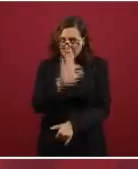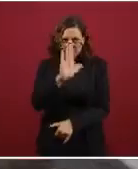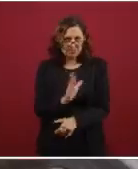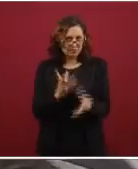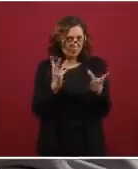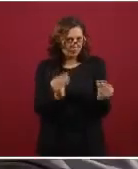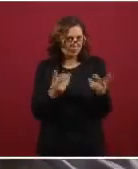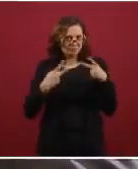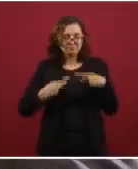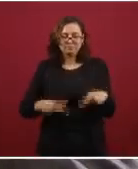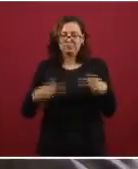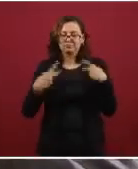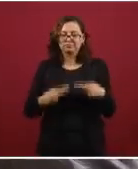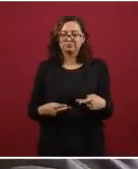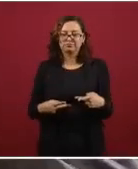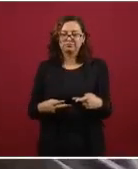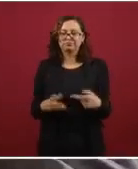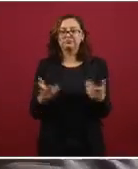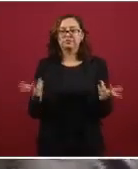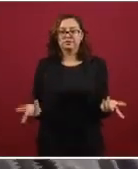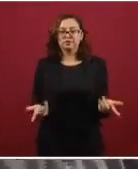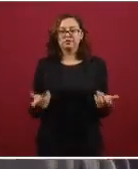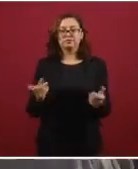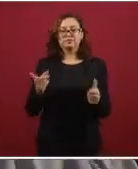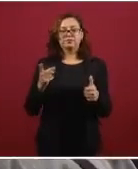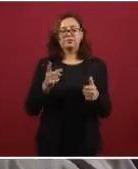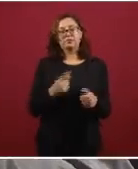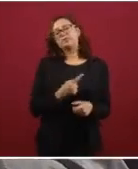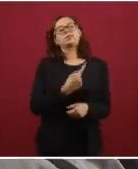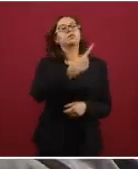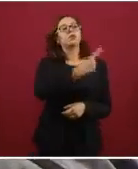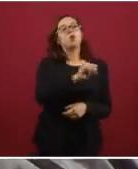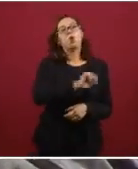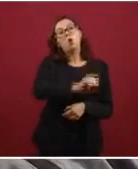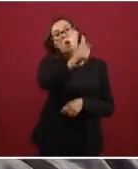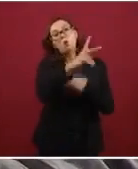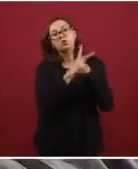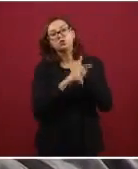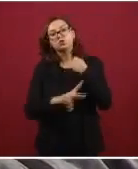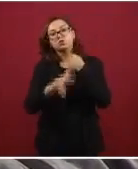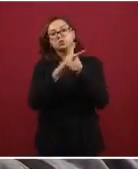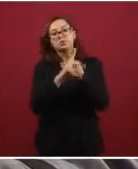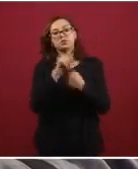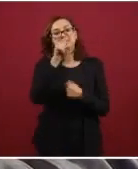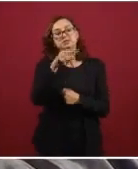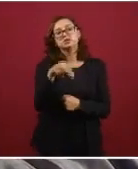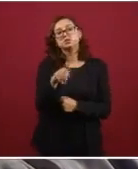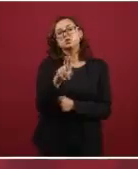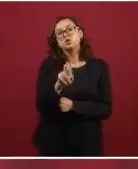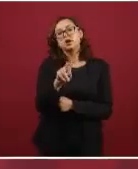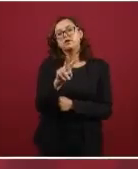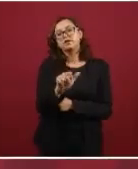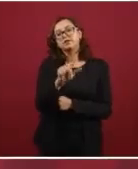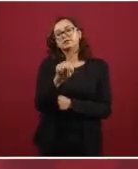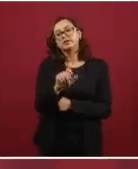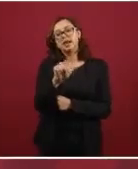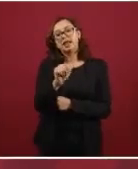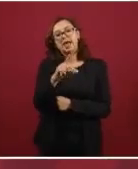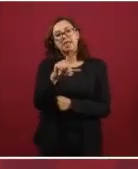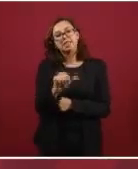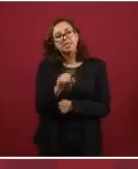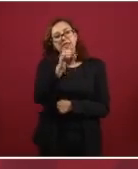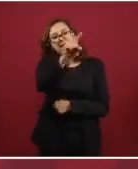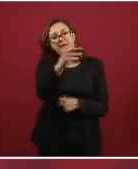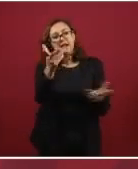primero, el acto está inspirado en otro acto similar en otro país, en este caso Nueva Zelanda. O sea,